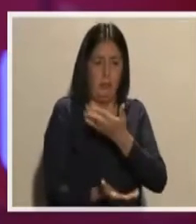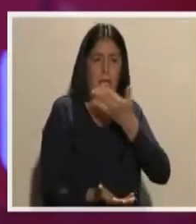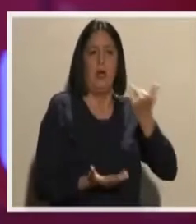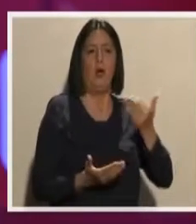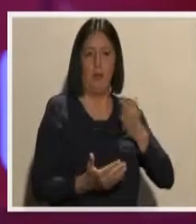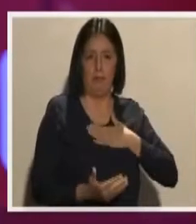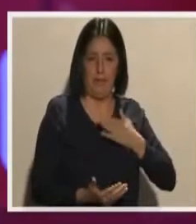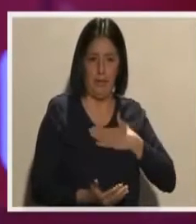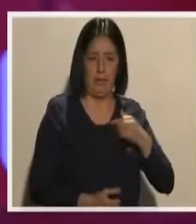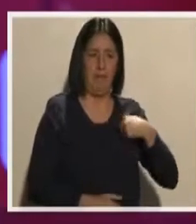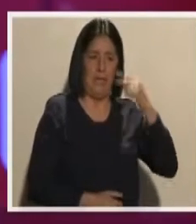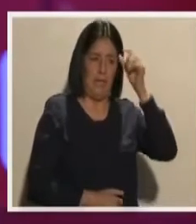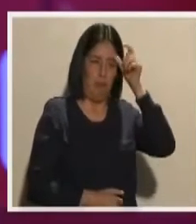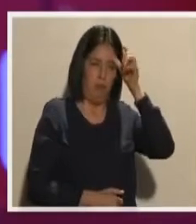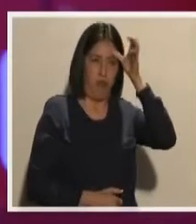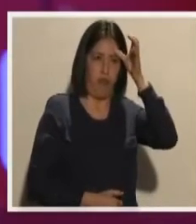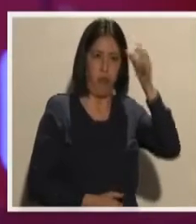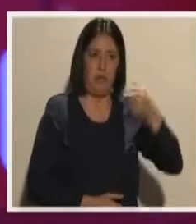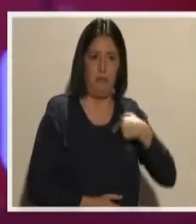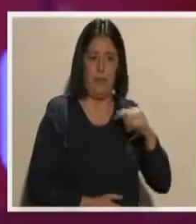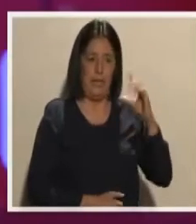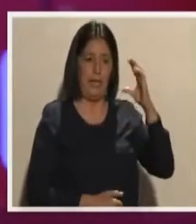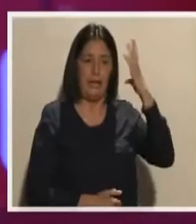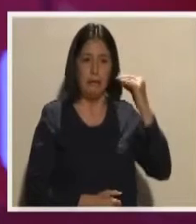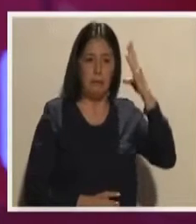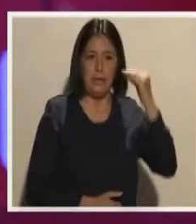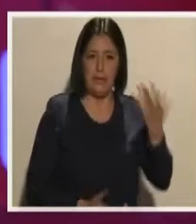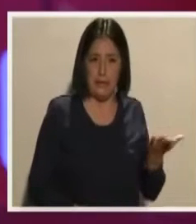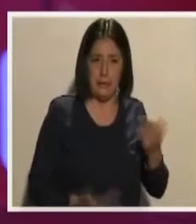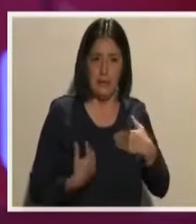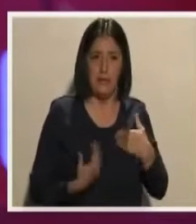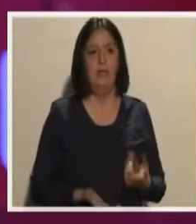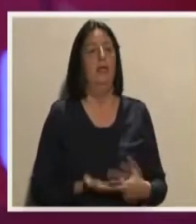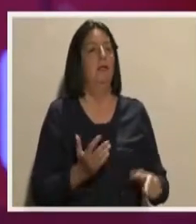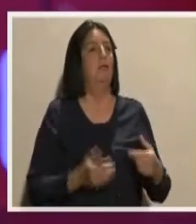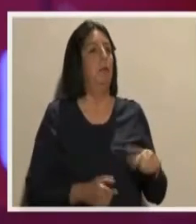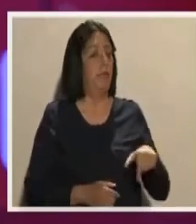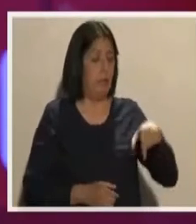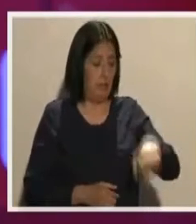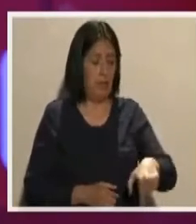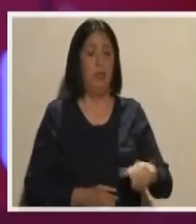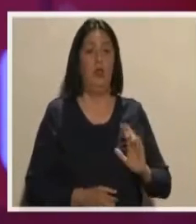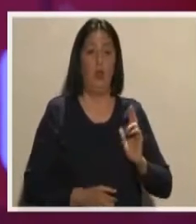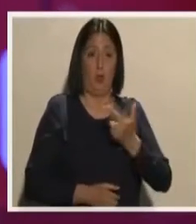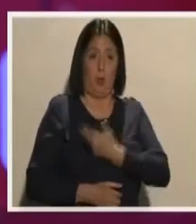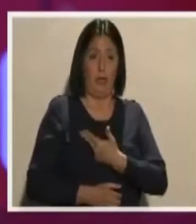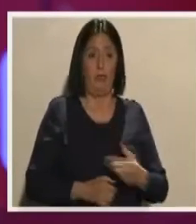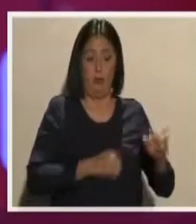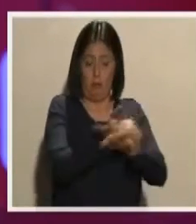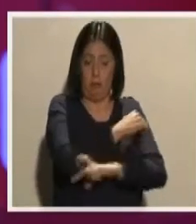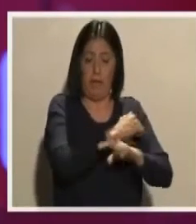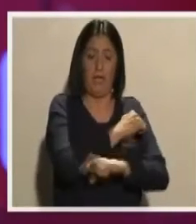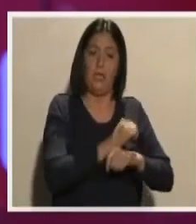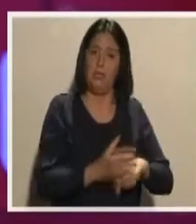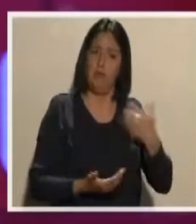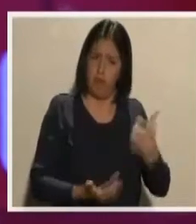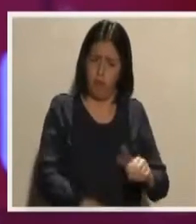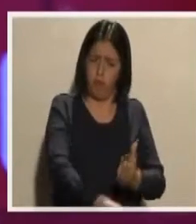mi conocimiento, de mi experiencia, para hacer que nuestro país mejore de